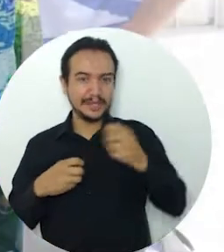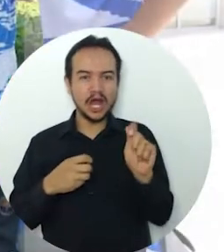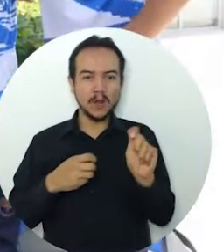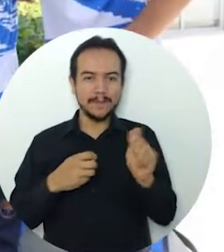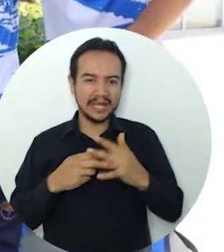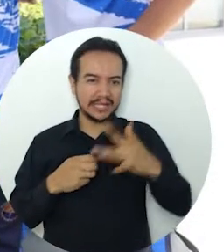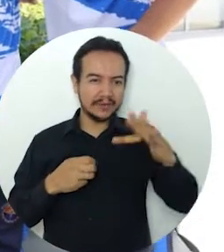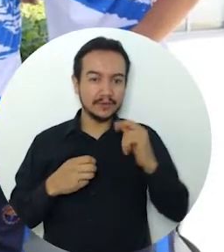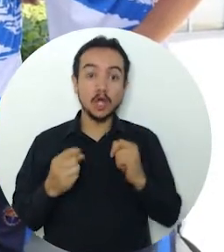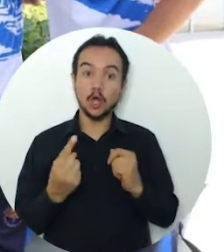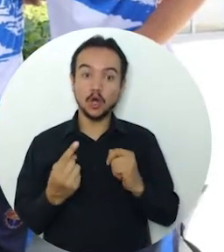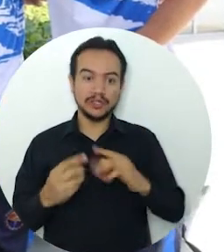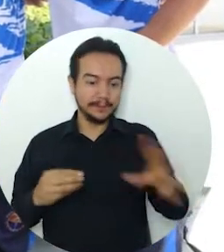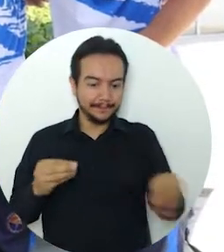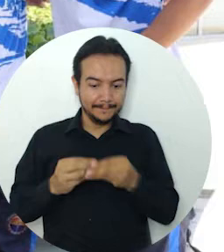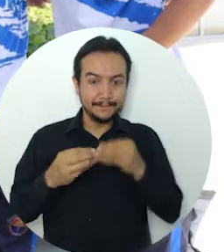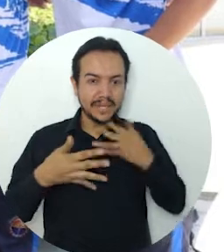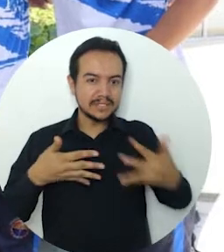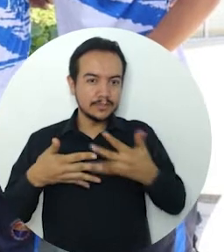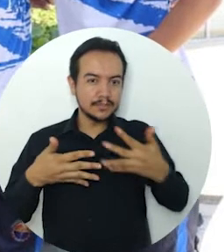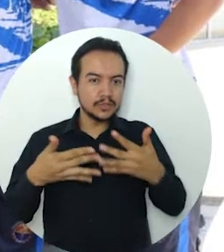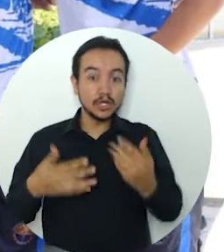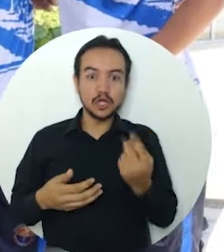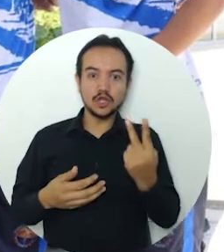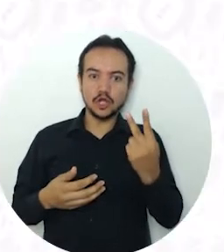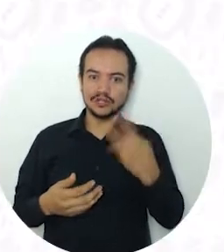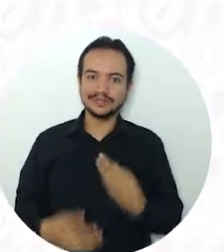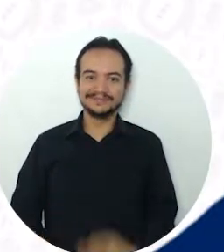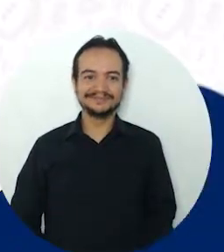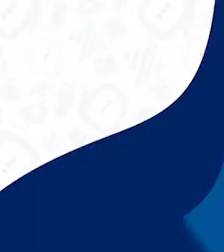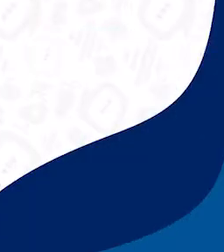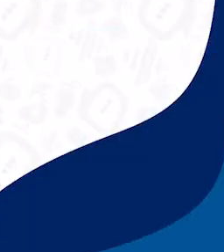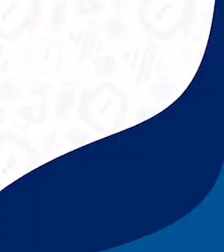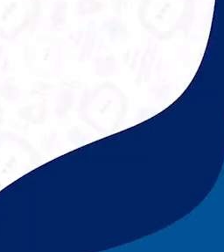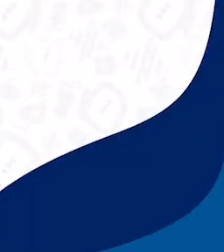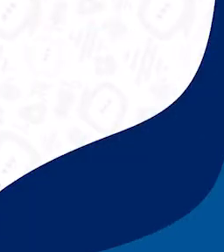Juegos Nacionales Universitarios ASCUN, realizados en la ciudad de Cali.